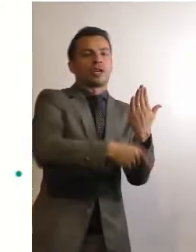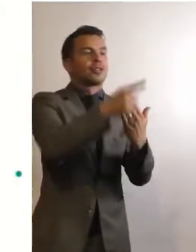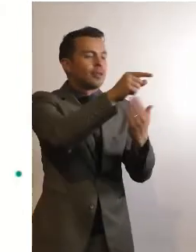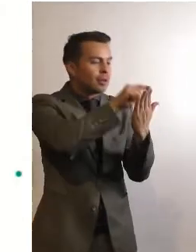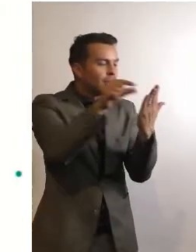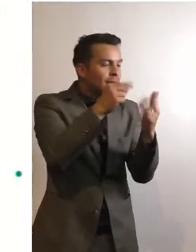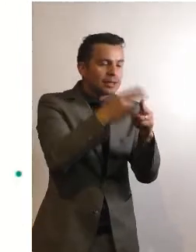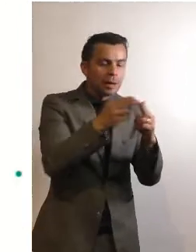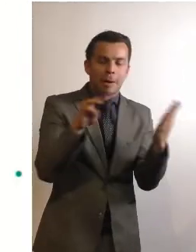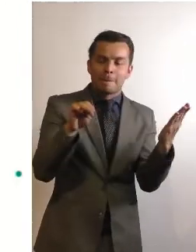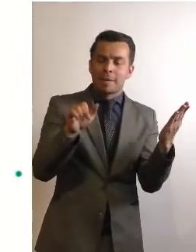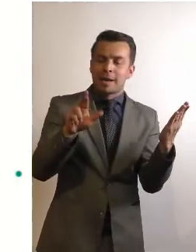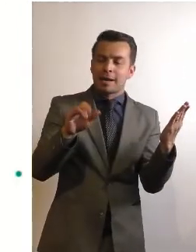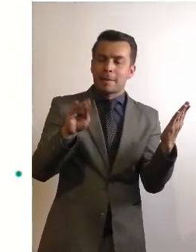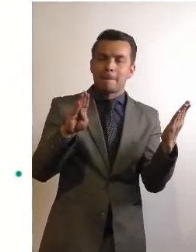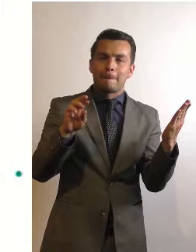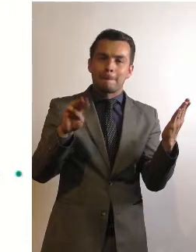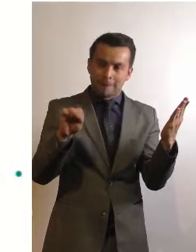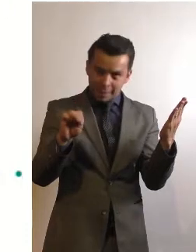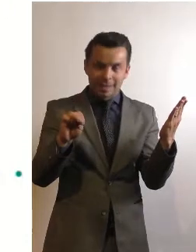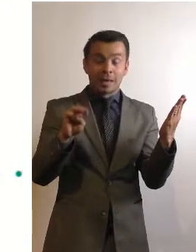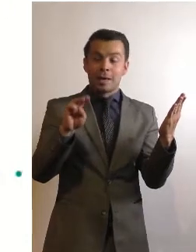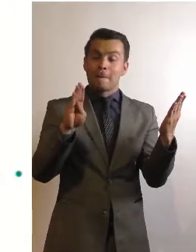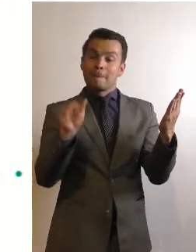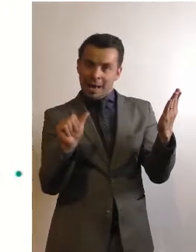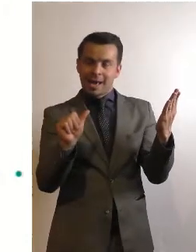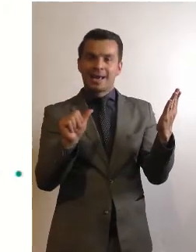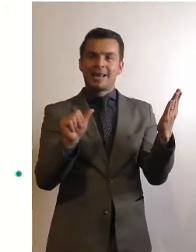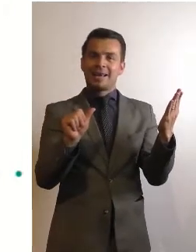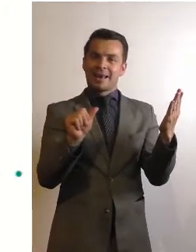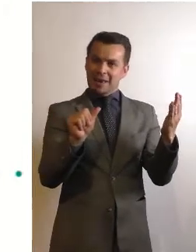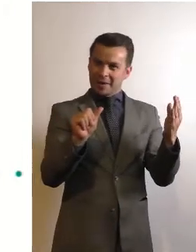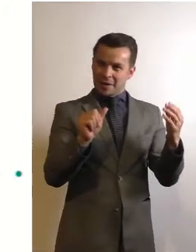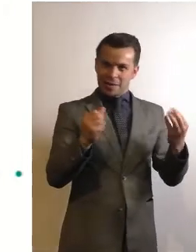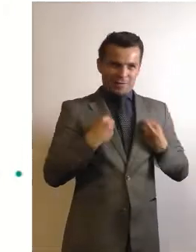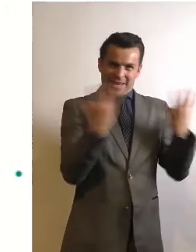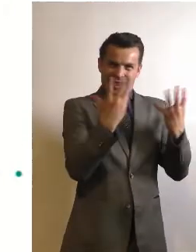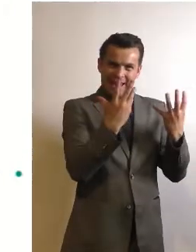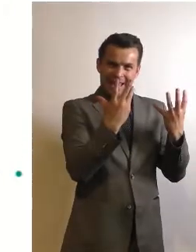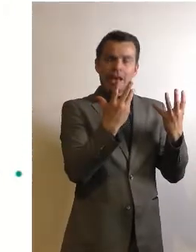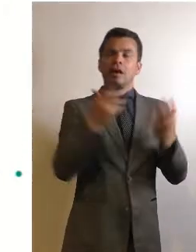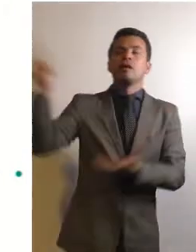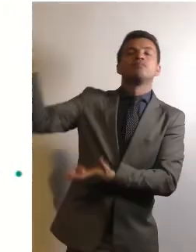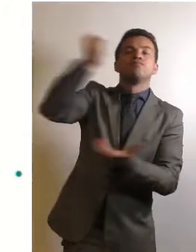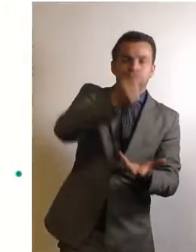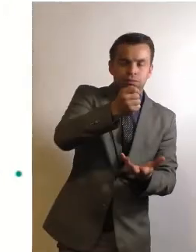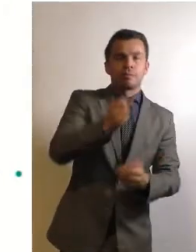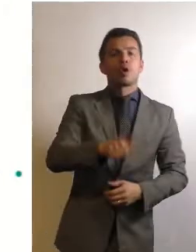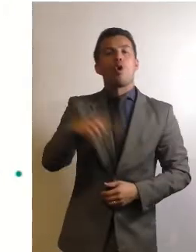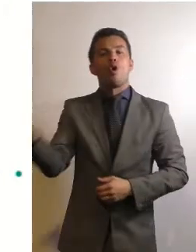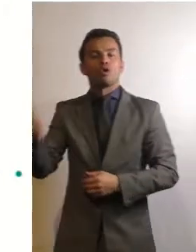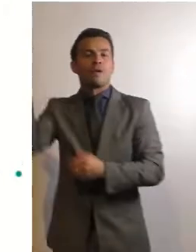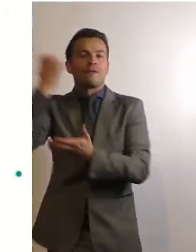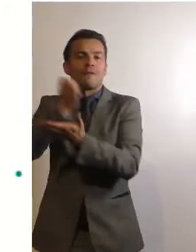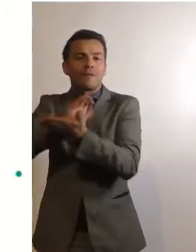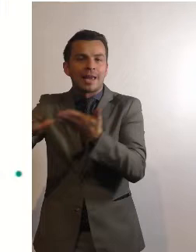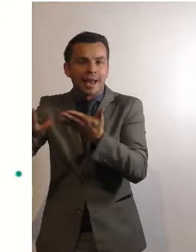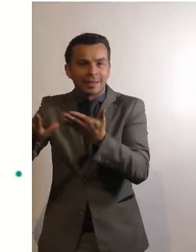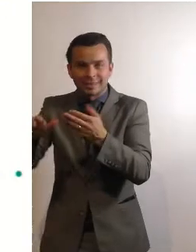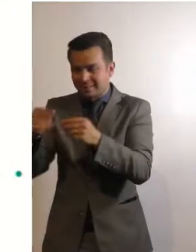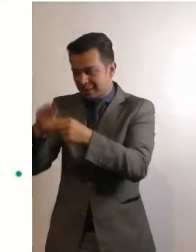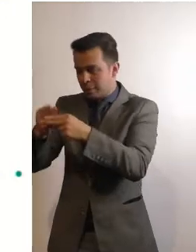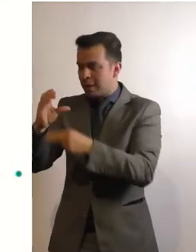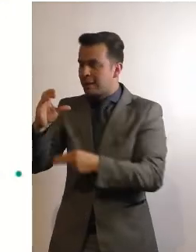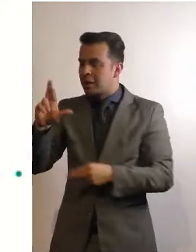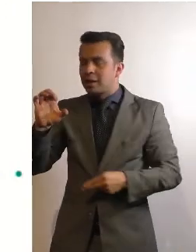con Novartis, con ingresos de 135 millones de pesos, nuestro programa de becas Crecer, que ha